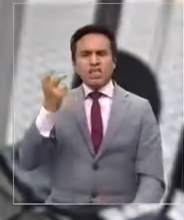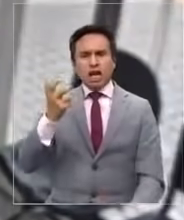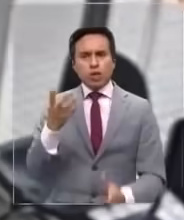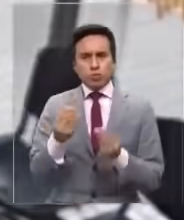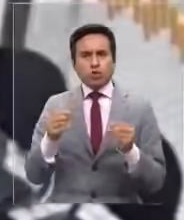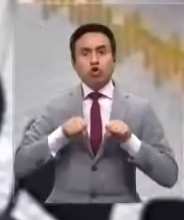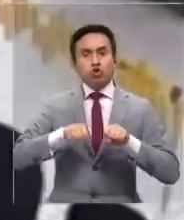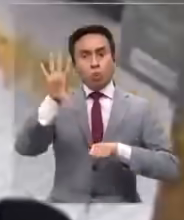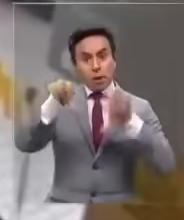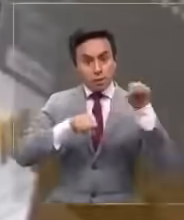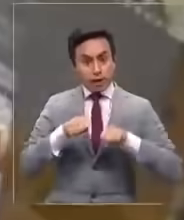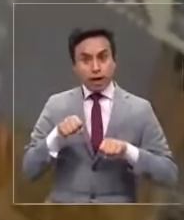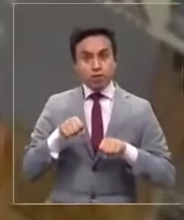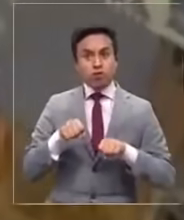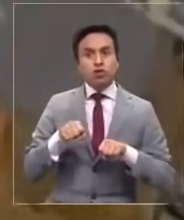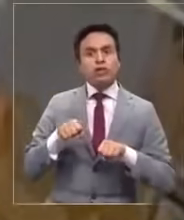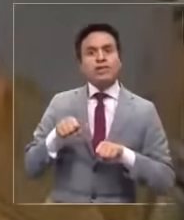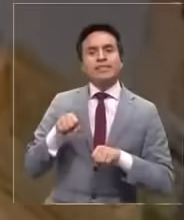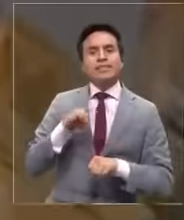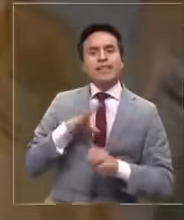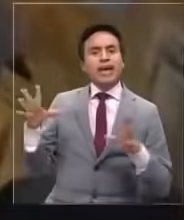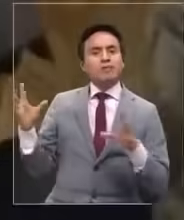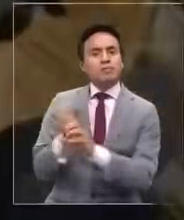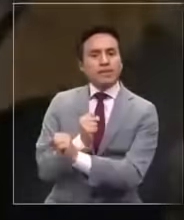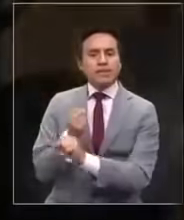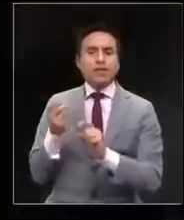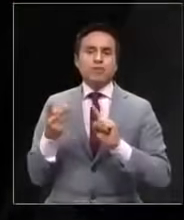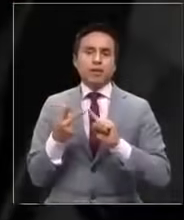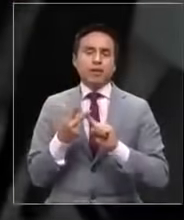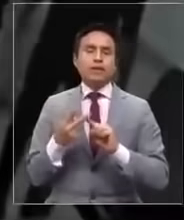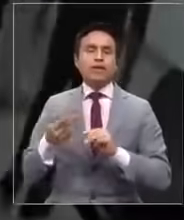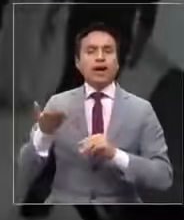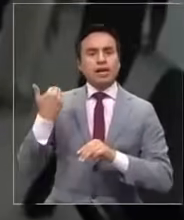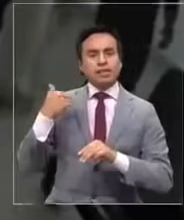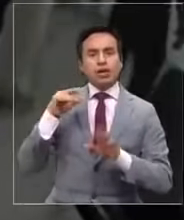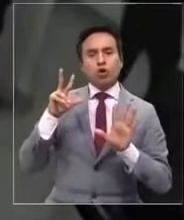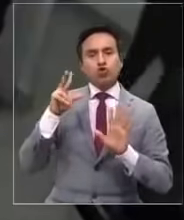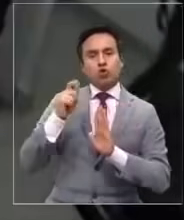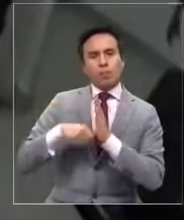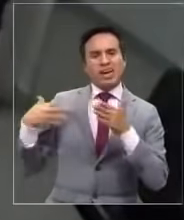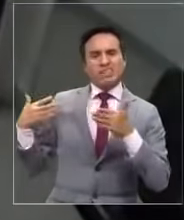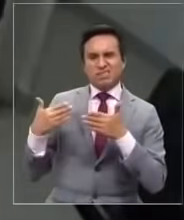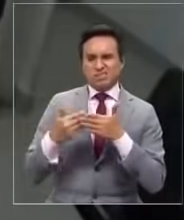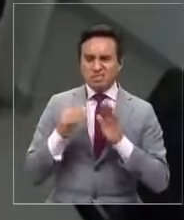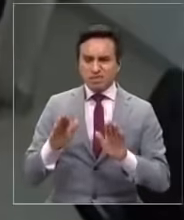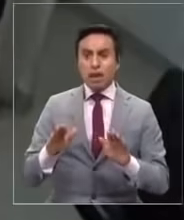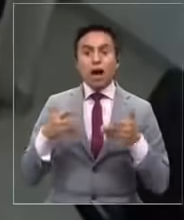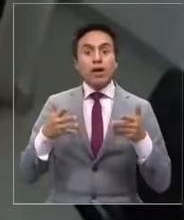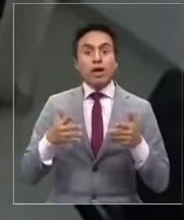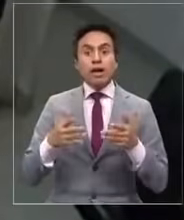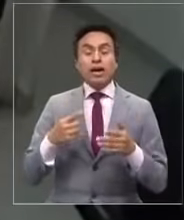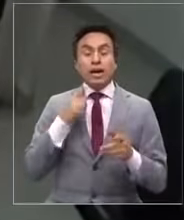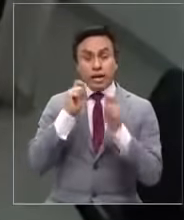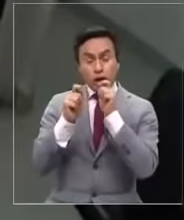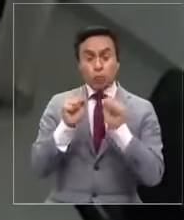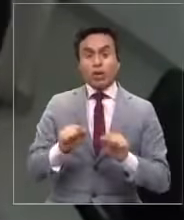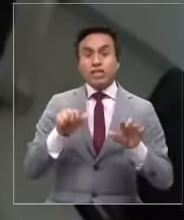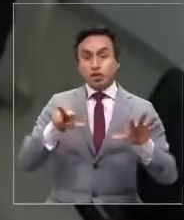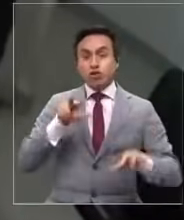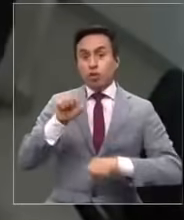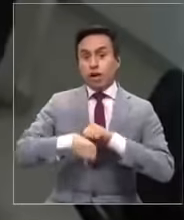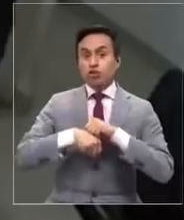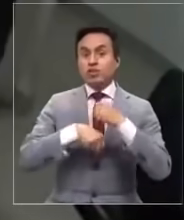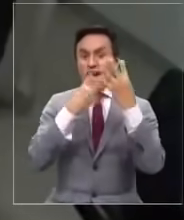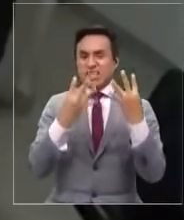a 2 supermercados, 2 sucursales de Chile Express y otros ocurridos en los últimos 8 meses. Ahora arriesga 18 años de